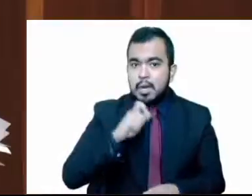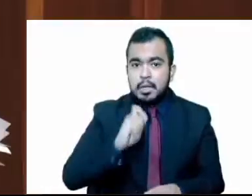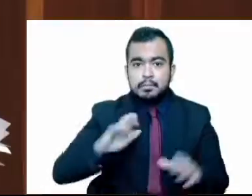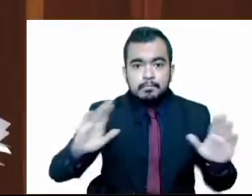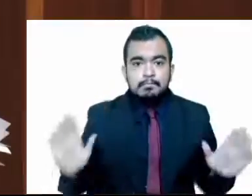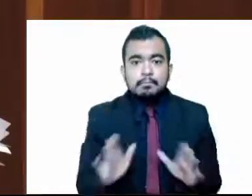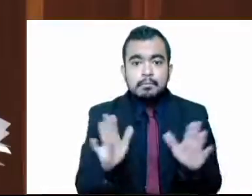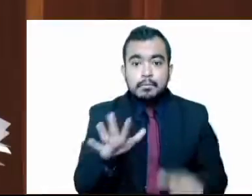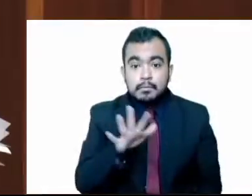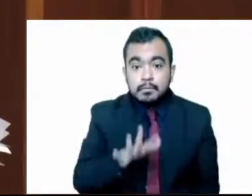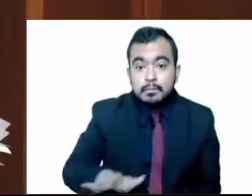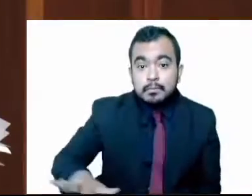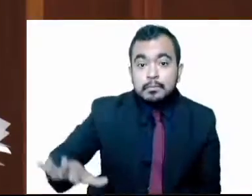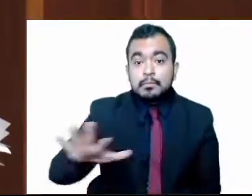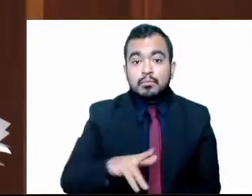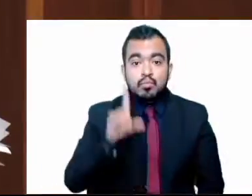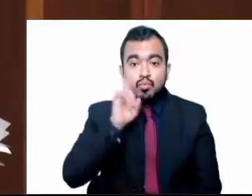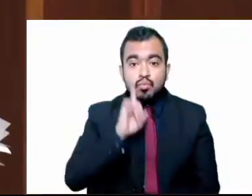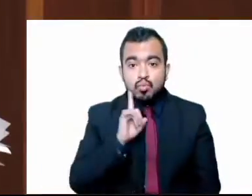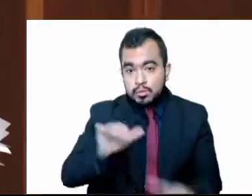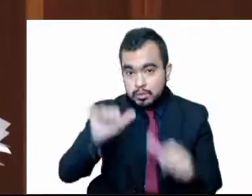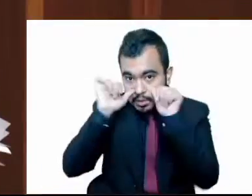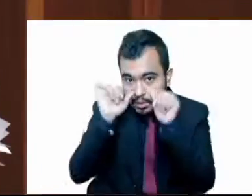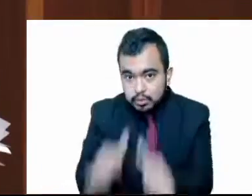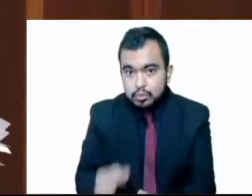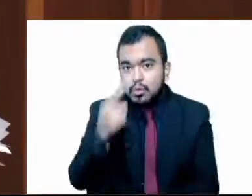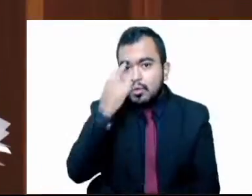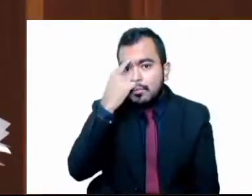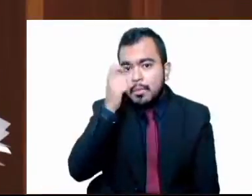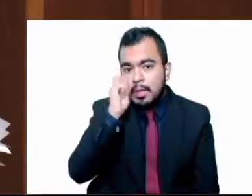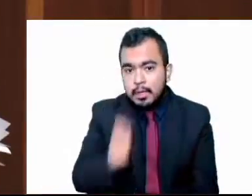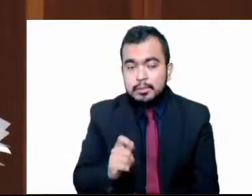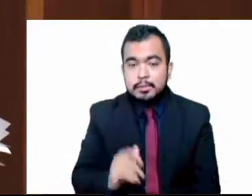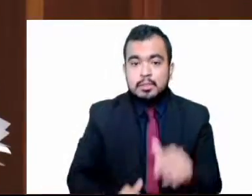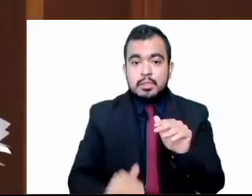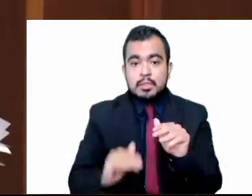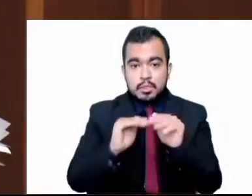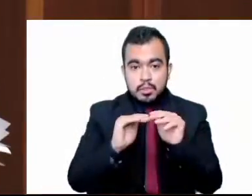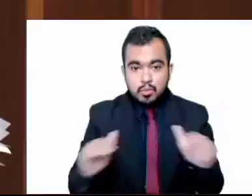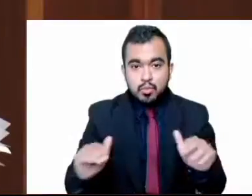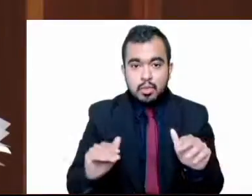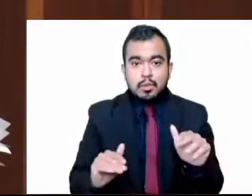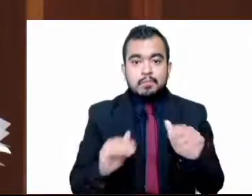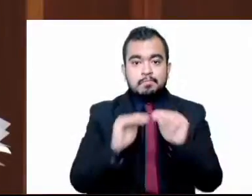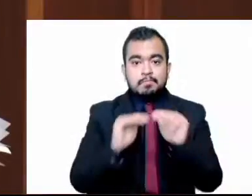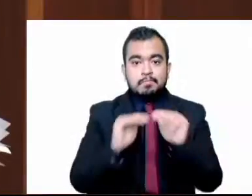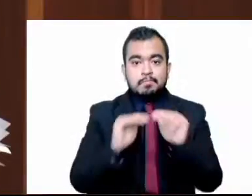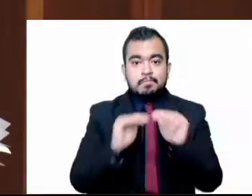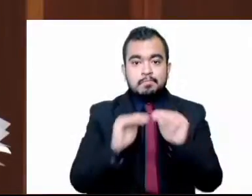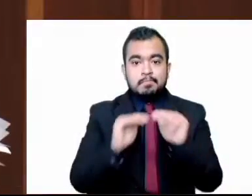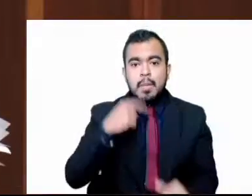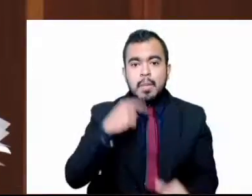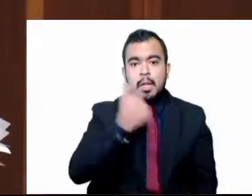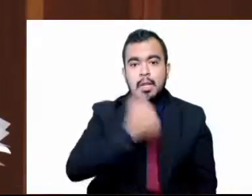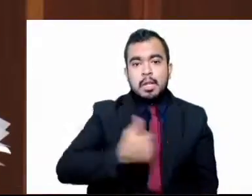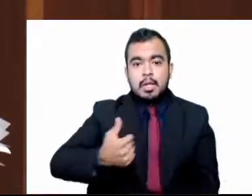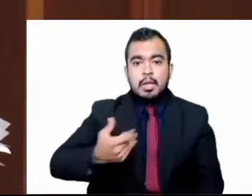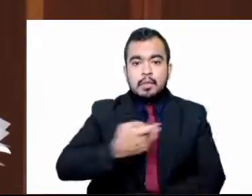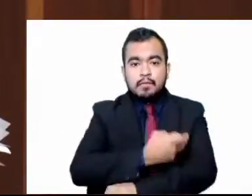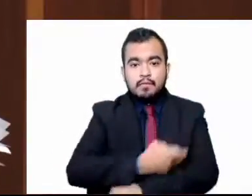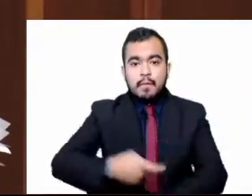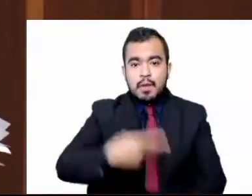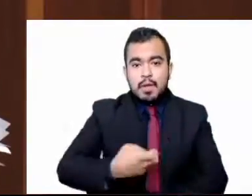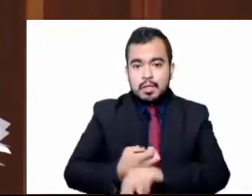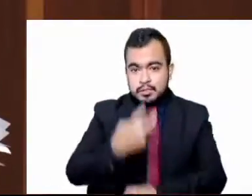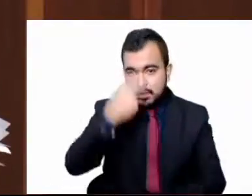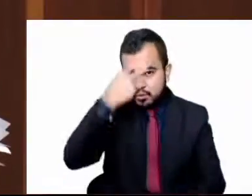logre construir una justicia igualitaria y equitativa para las familias y, por supuesto, para las mujeres